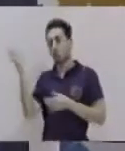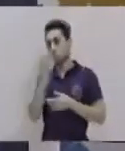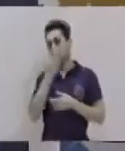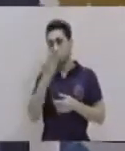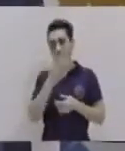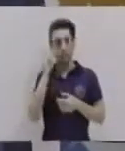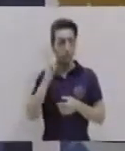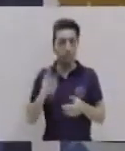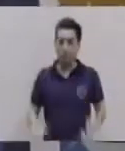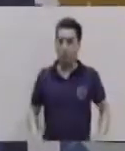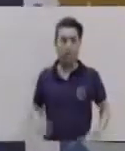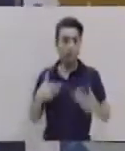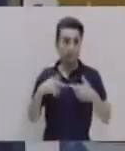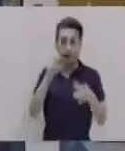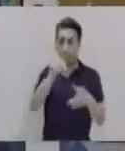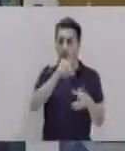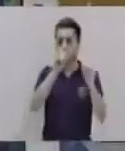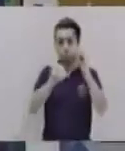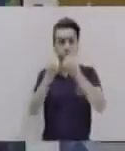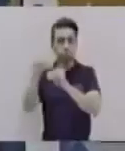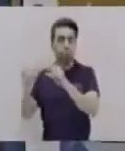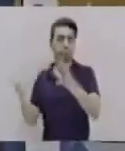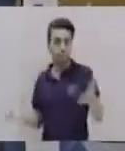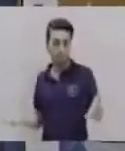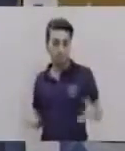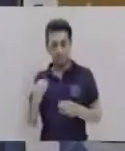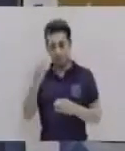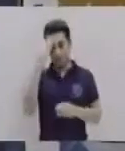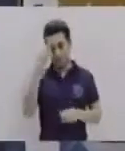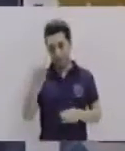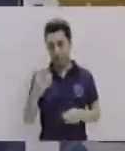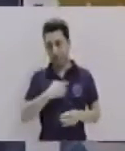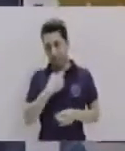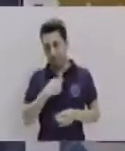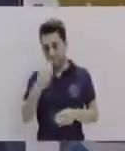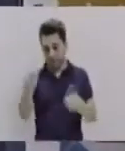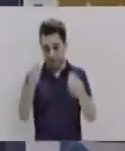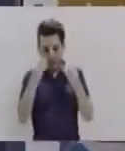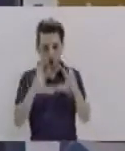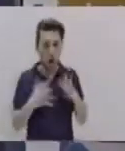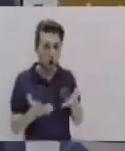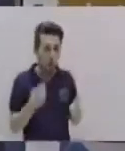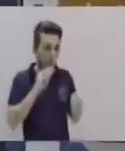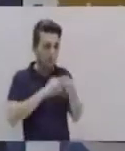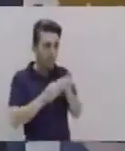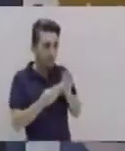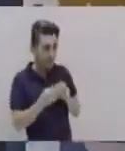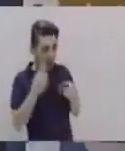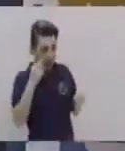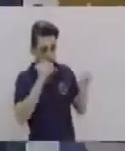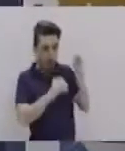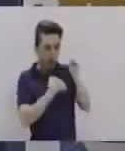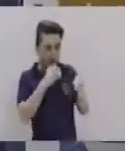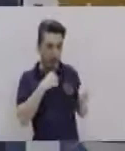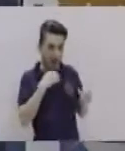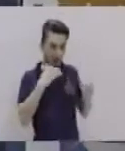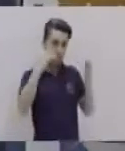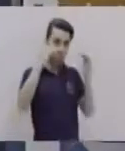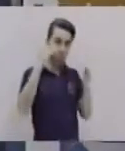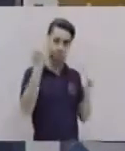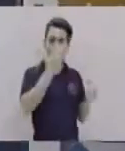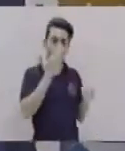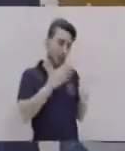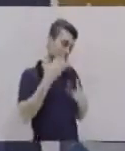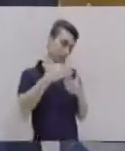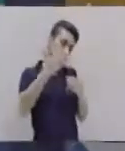real. Muchas gracias, Margarita, por habernos enseñado la aplicación de las matemáticas en nuestras profesiones que escojamos cuando seamos más